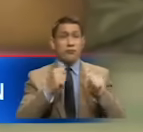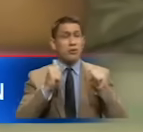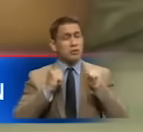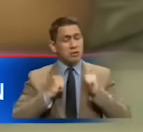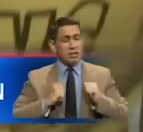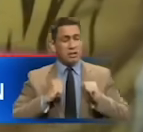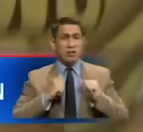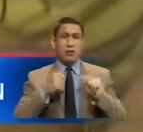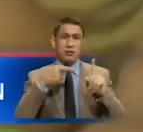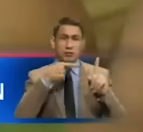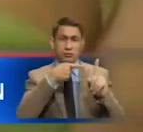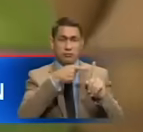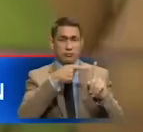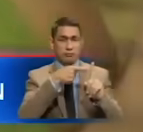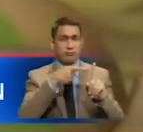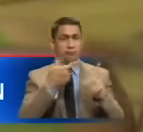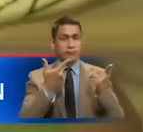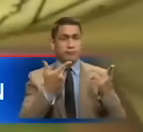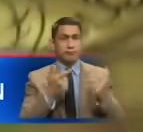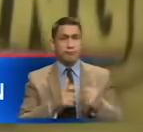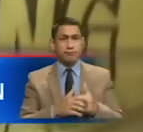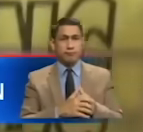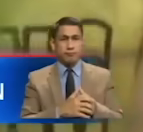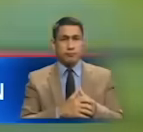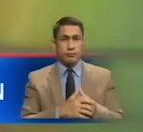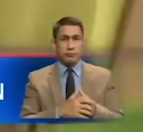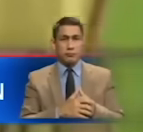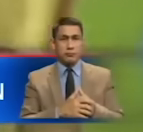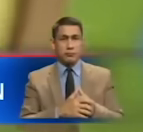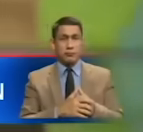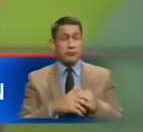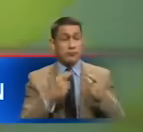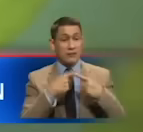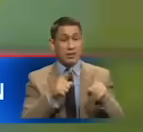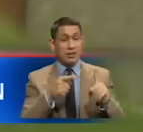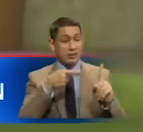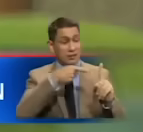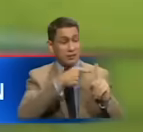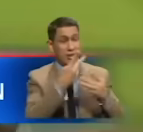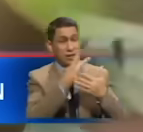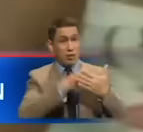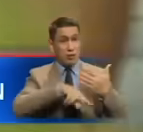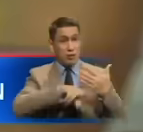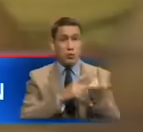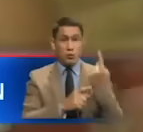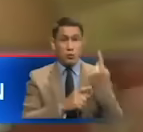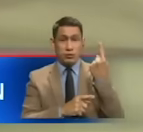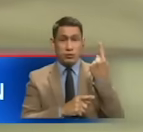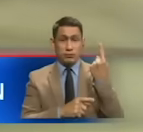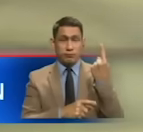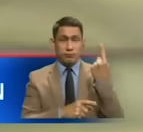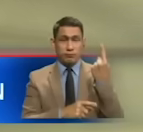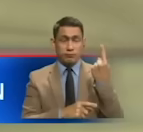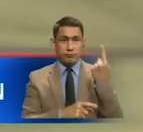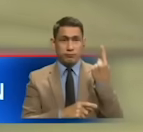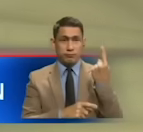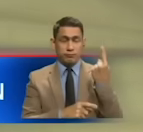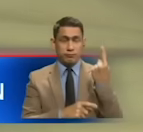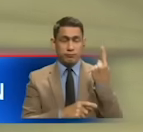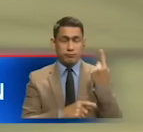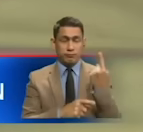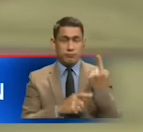el derecho, el izquierdo no trabaja. Se tiene ventrículo único y vive por una arteria del pulmón. El lado